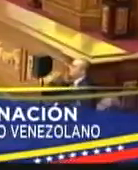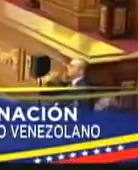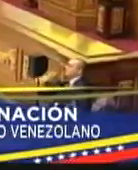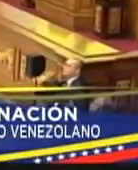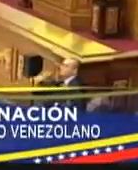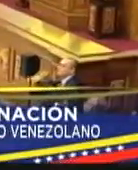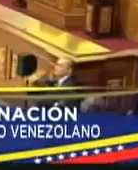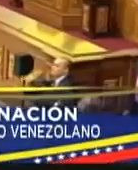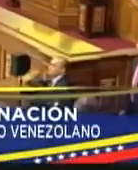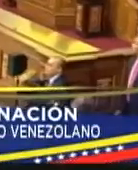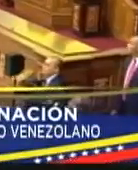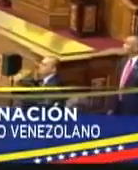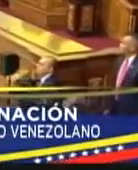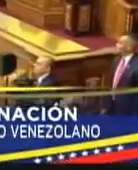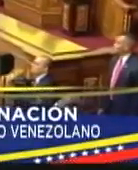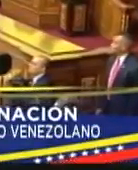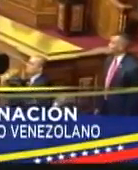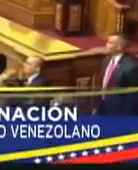puntualmente